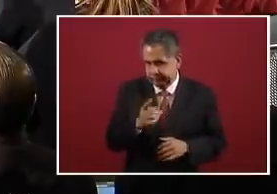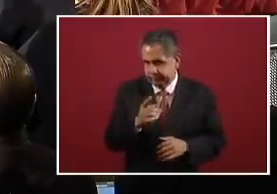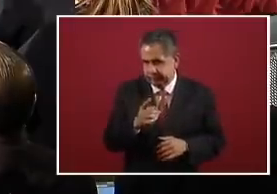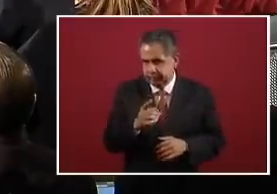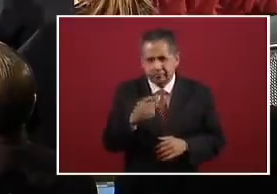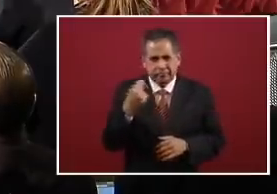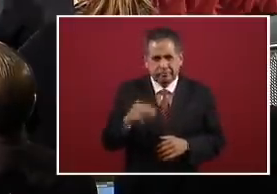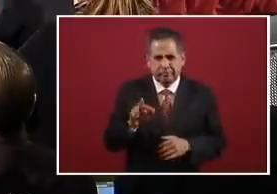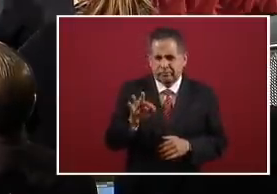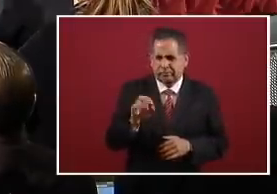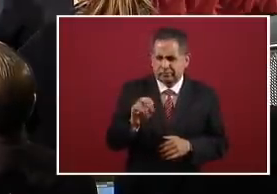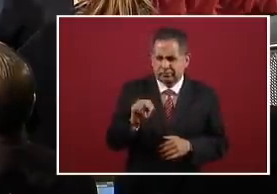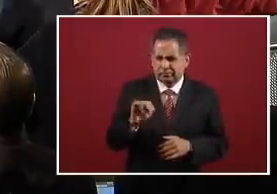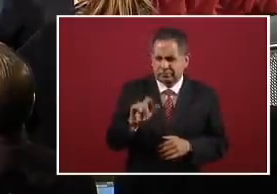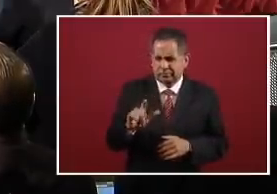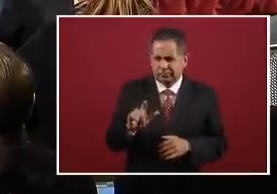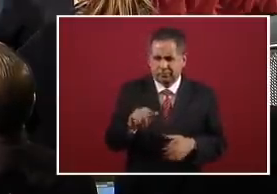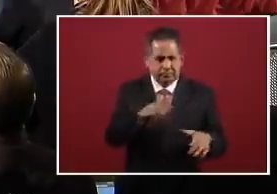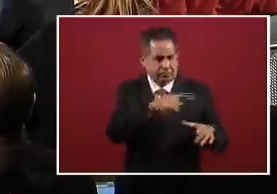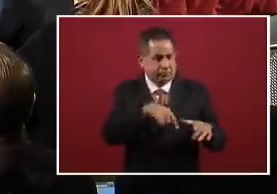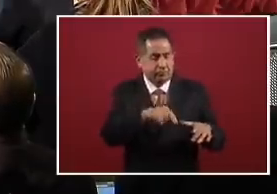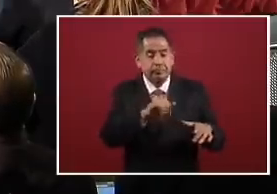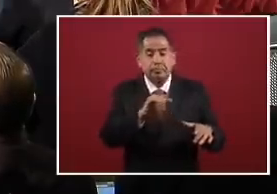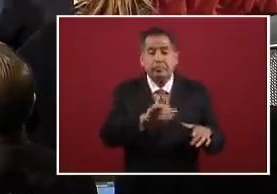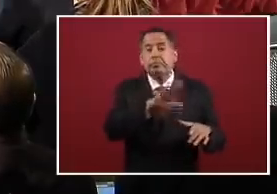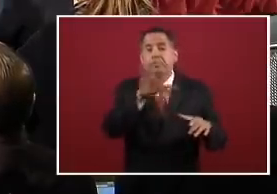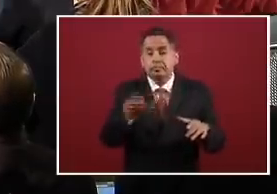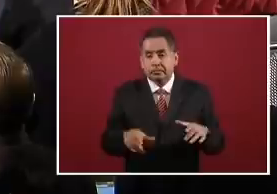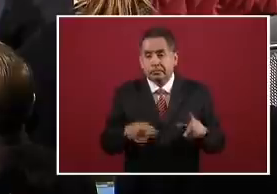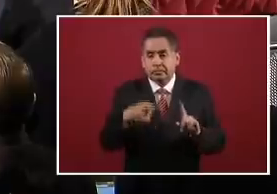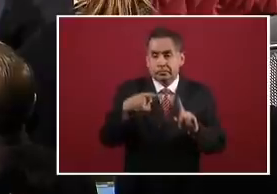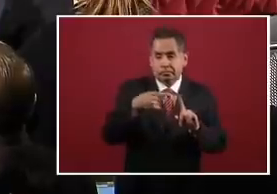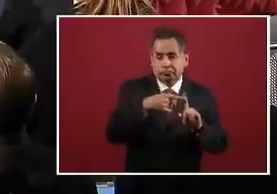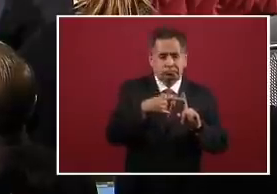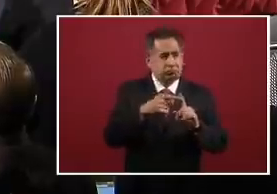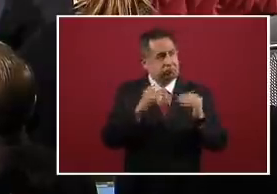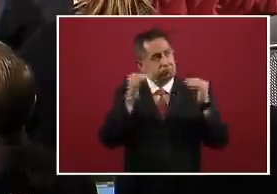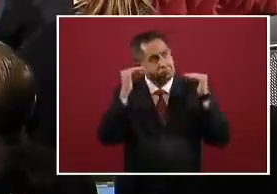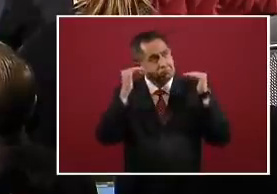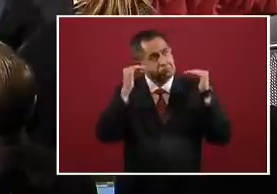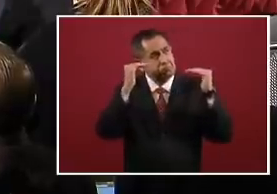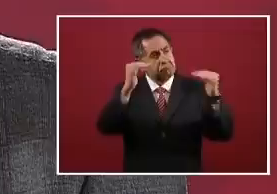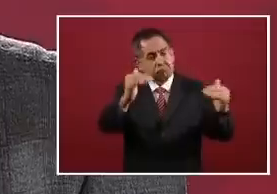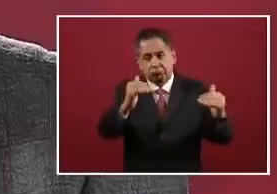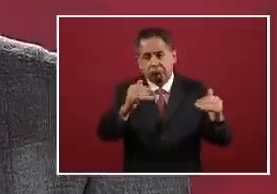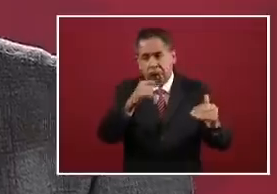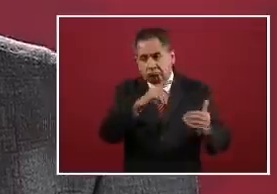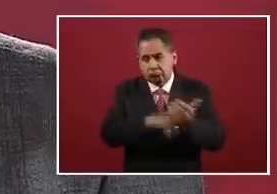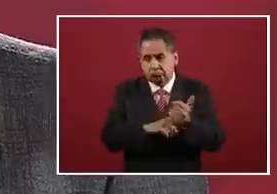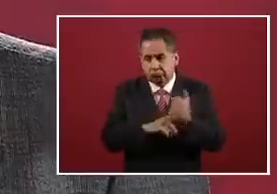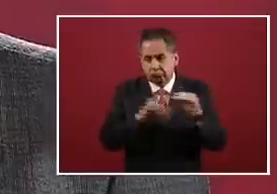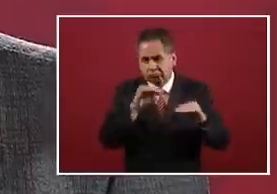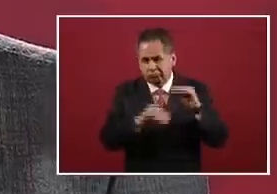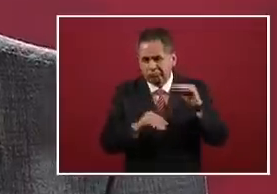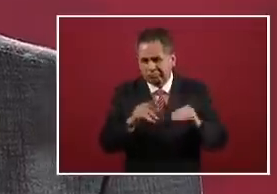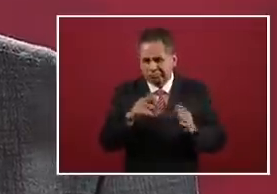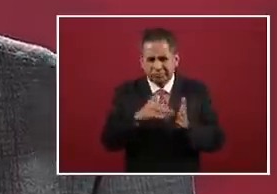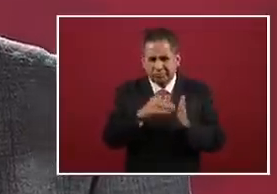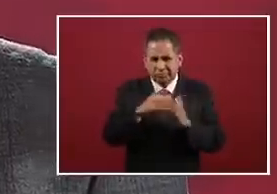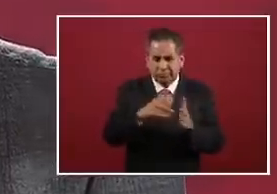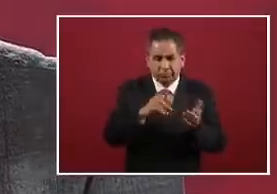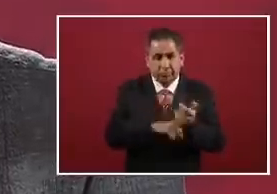foniles que iban a hacer la estructura de ese magno techo que iba a costar trabajo miles de millones